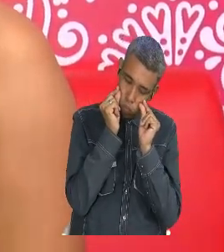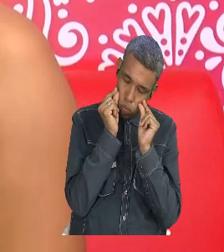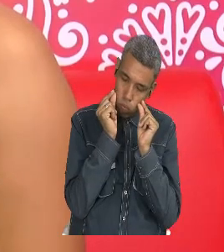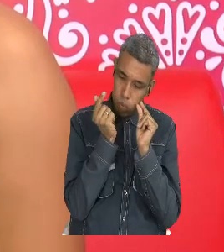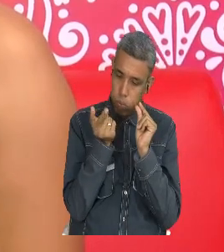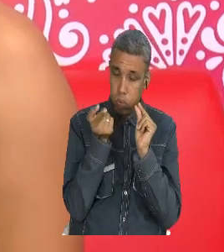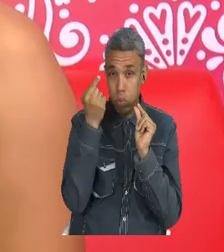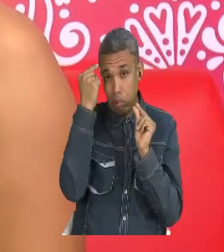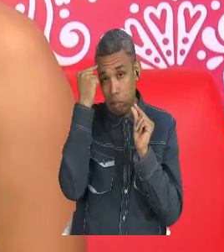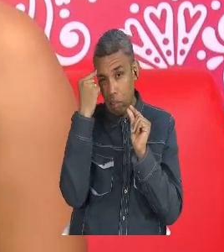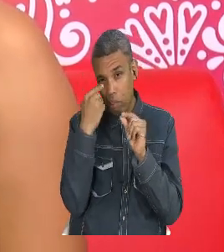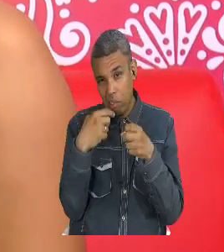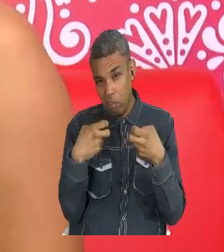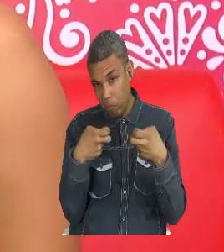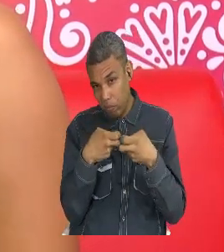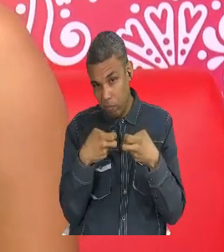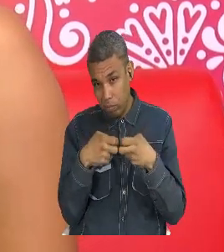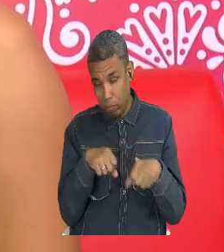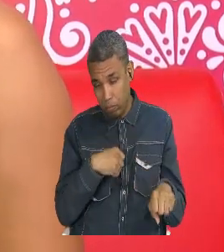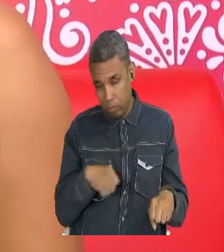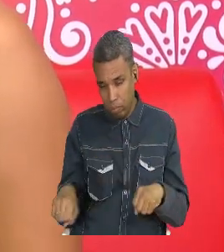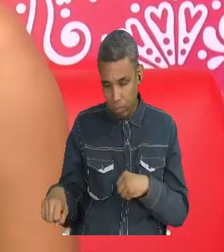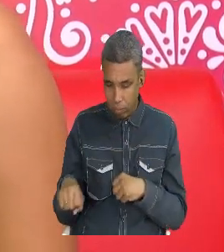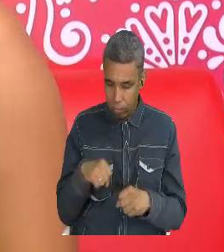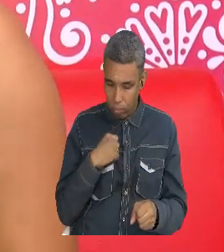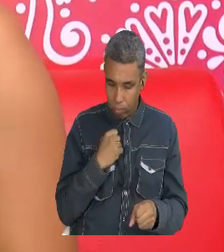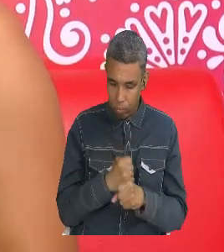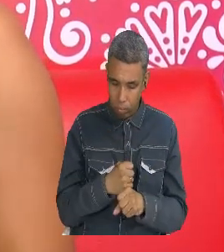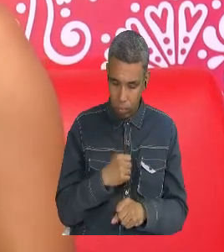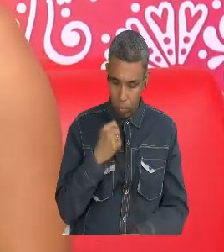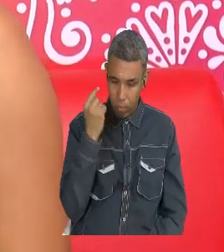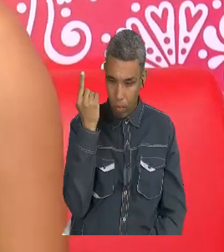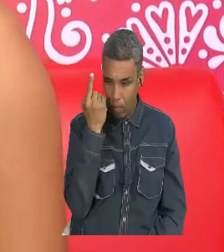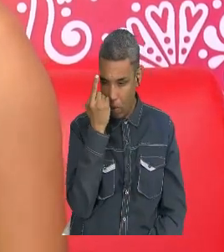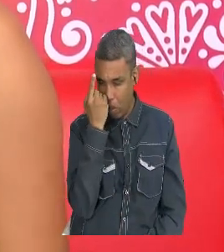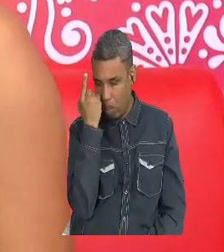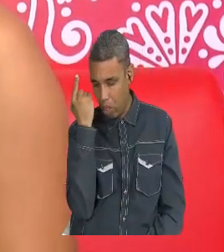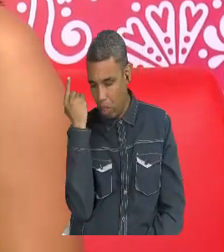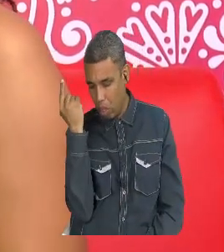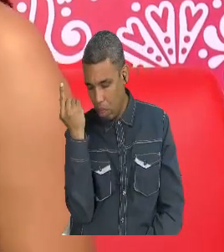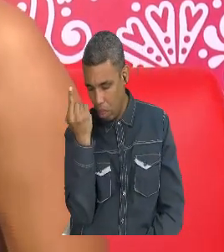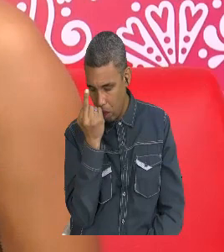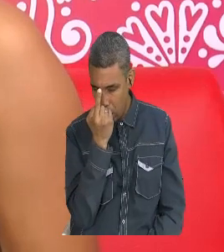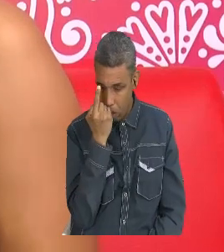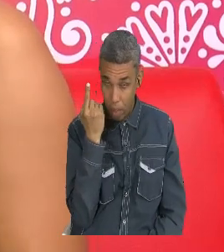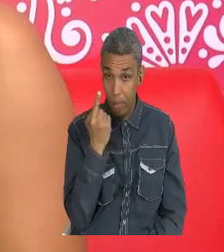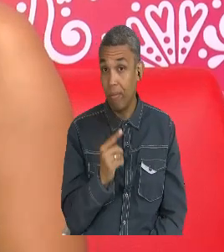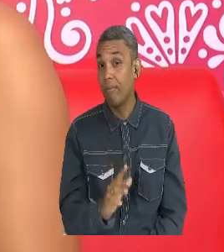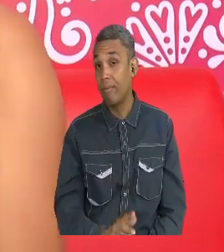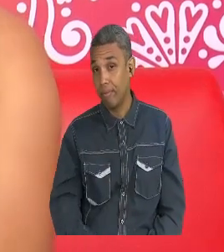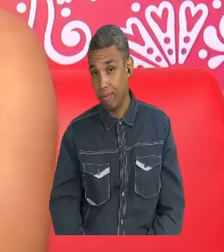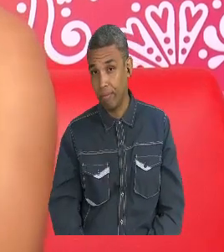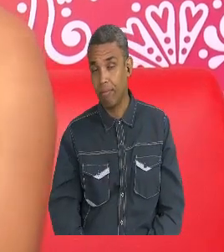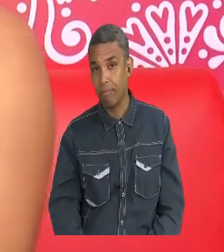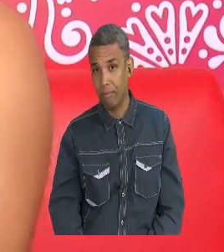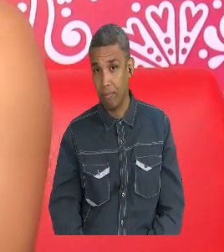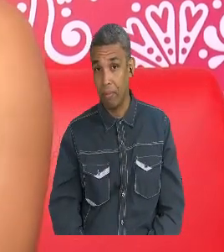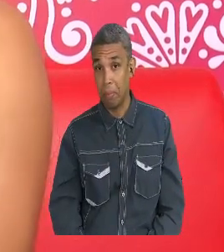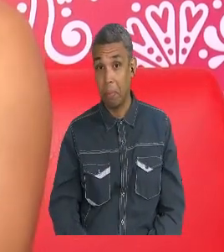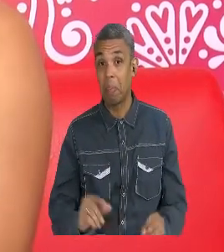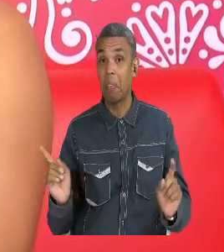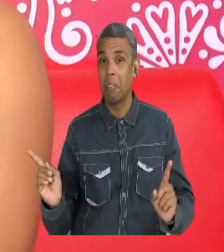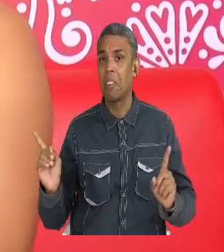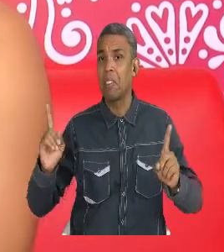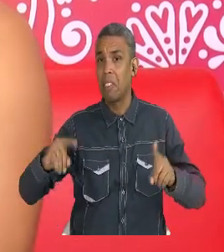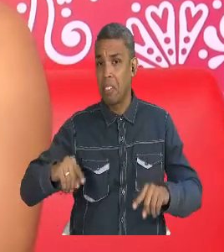pérdida de energía también en su lugar de trabajo, mareos, también sienten una molestia también en temas digestivos.